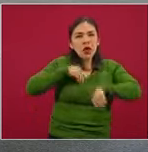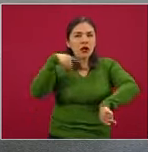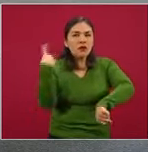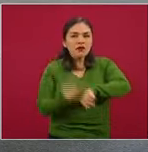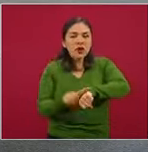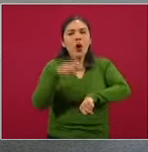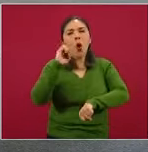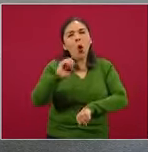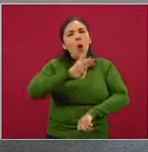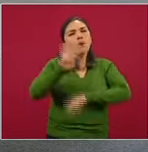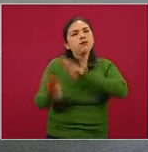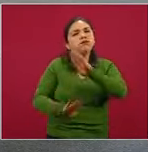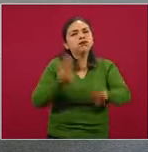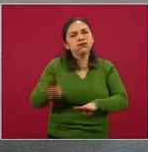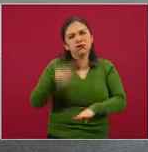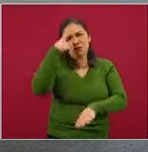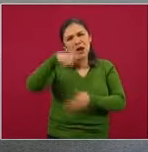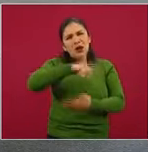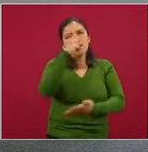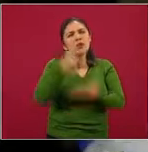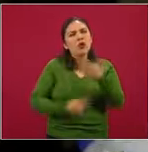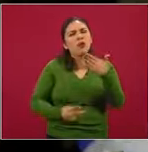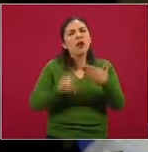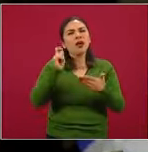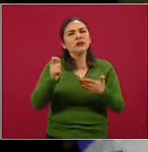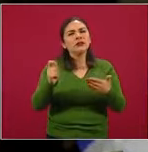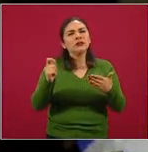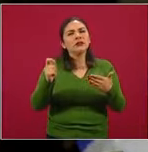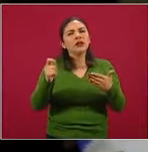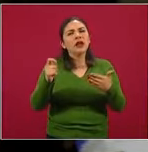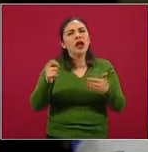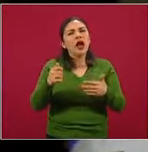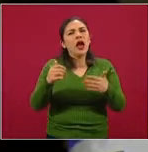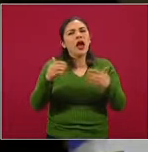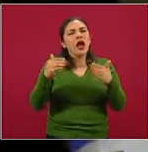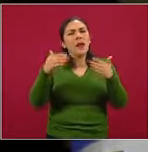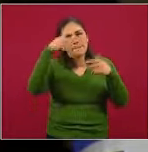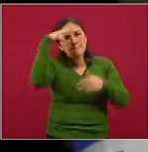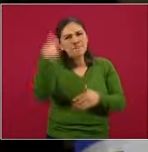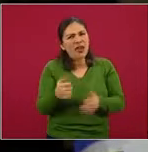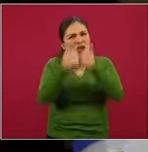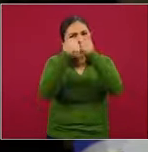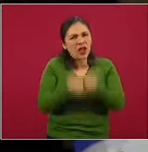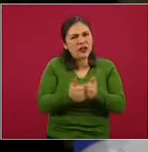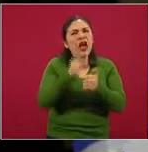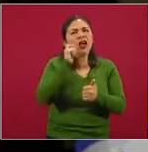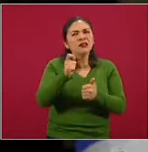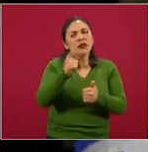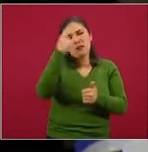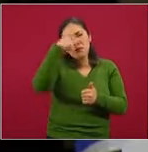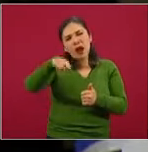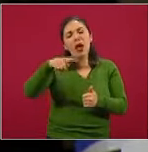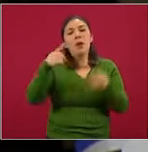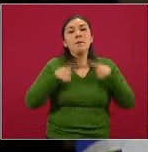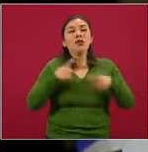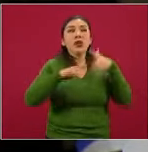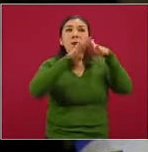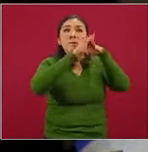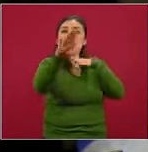incluso fallecido en el programa de Quédate en México, que era el de asilo para migrantes que